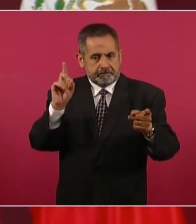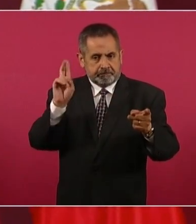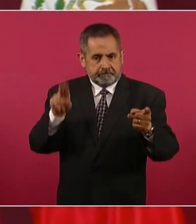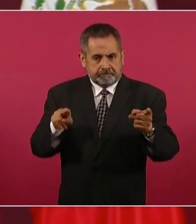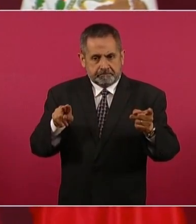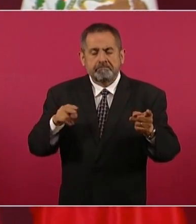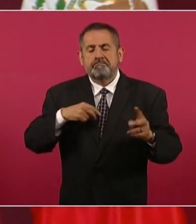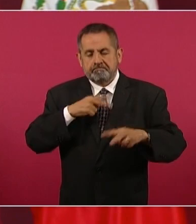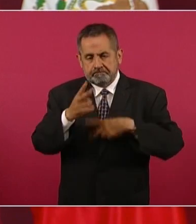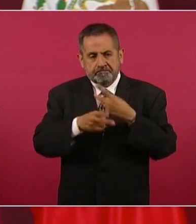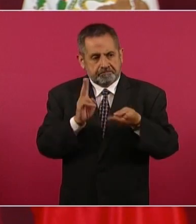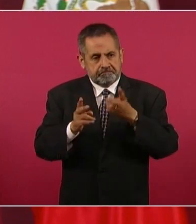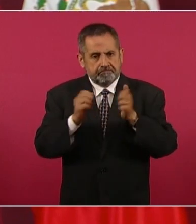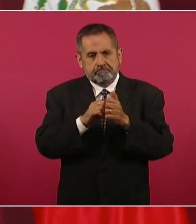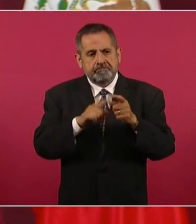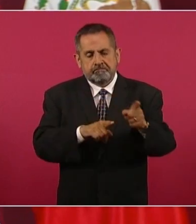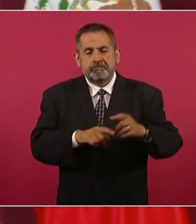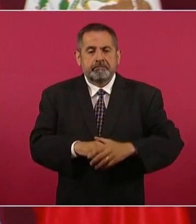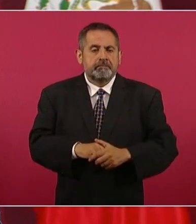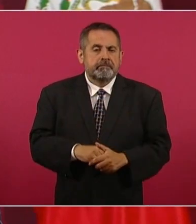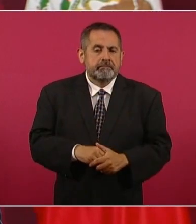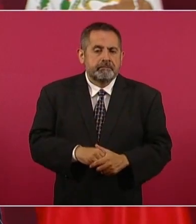al presidente Biden.